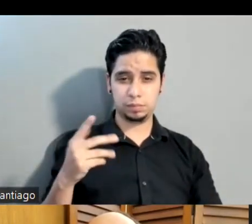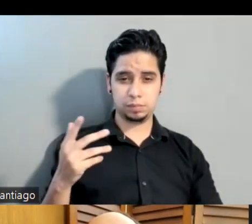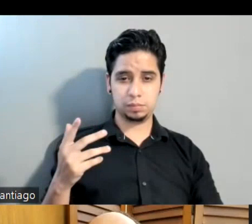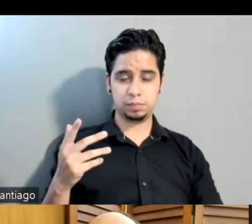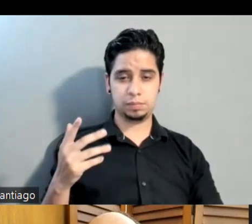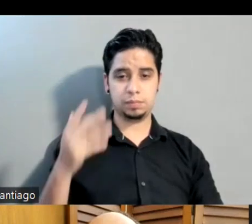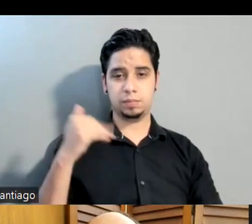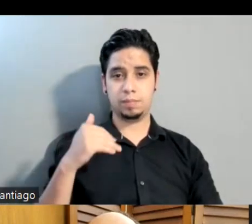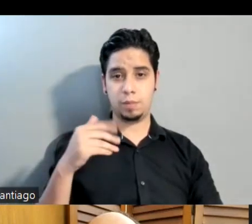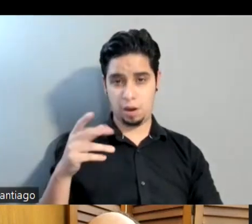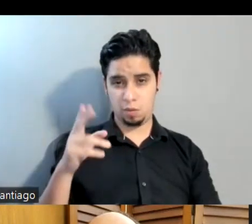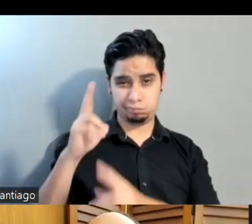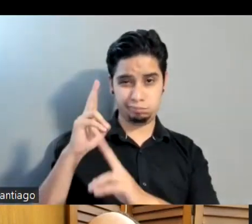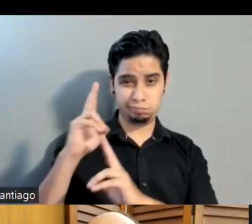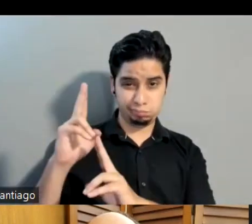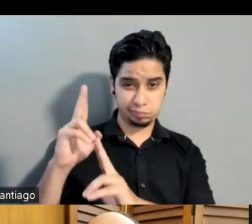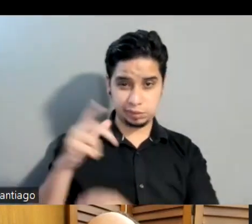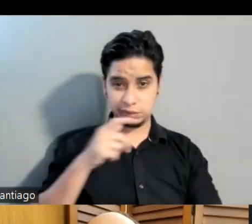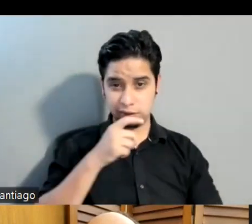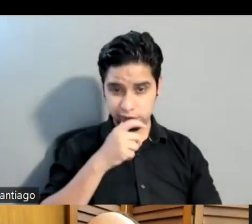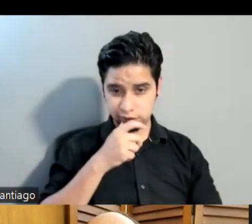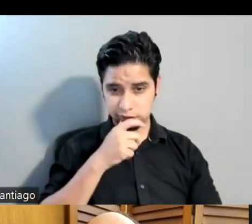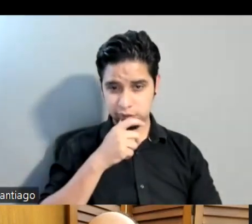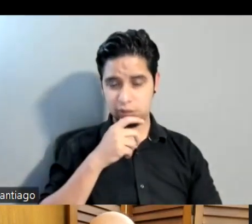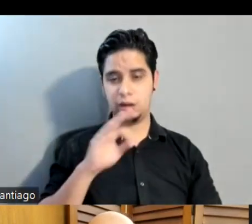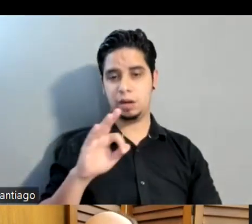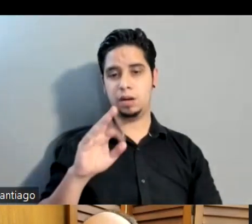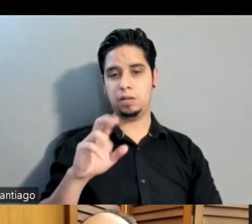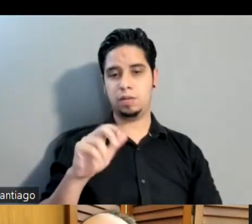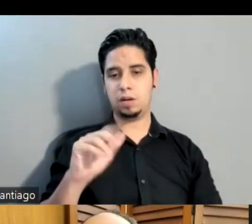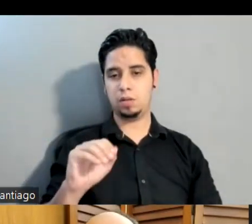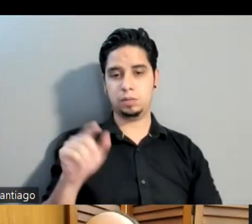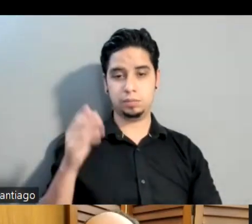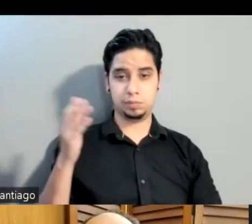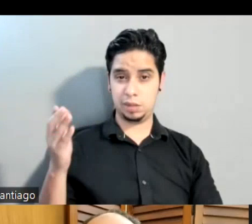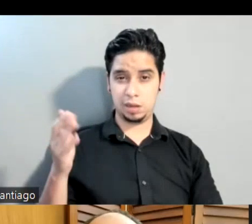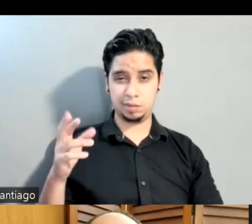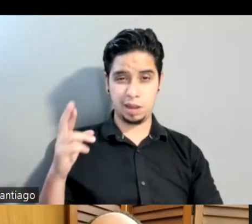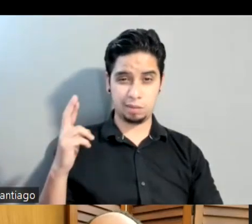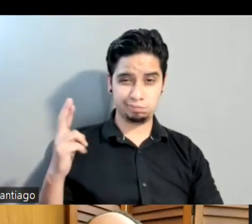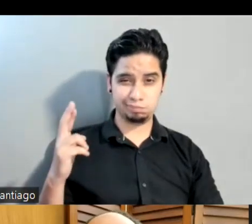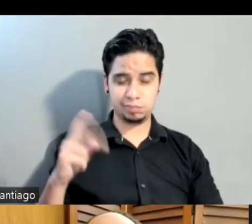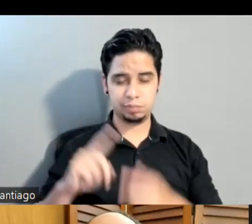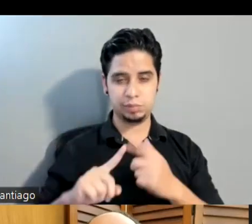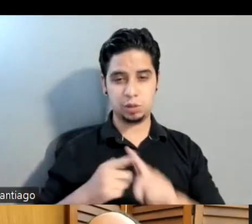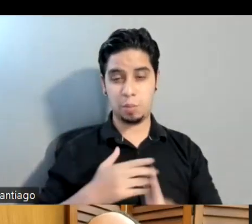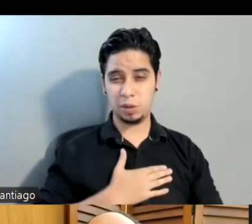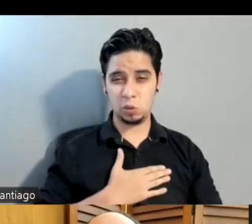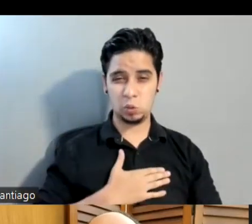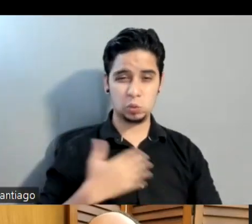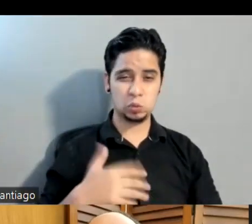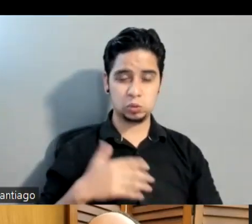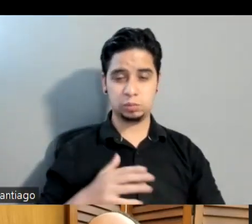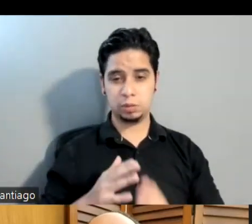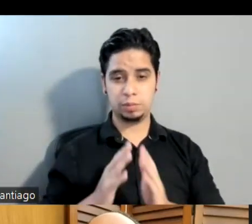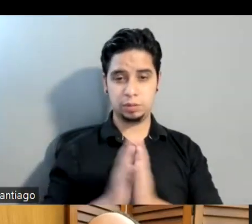porque le dedicaron el festival al actor Ernesto Franco, y Ernesto es un gran amigo, y me pidieron